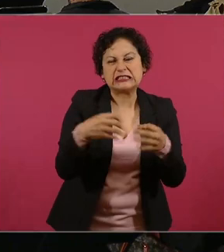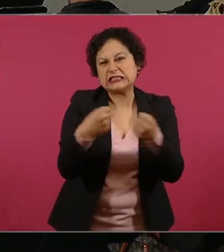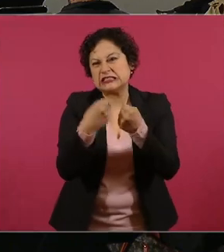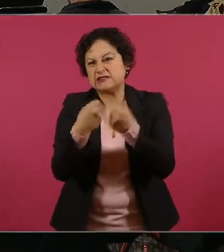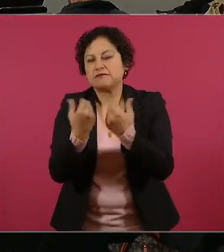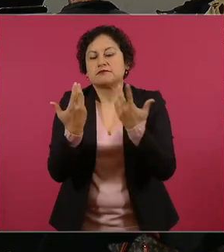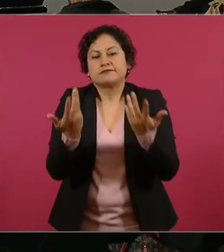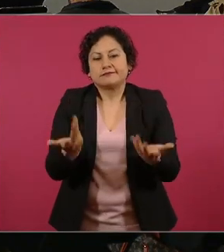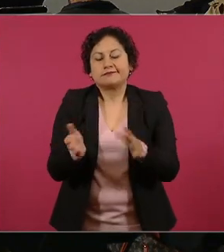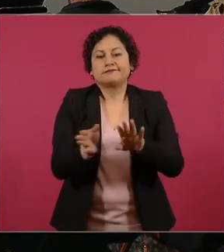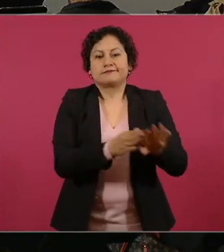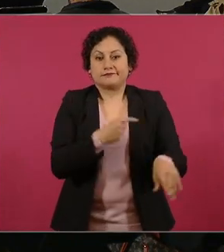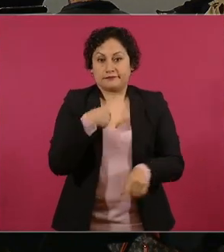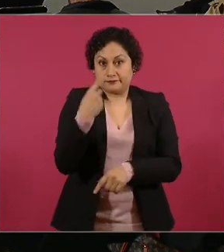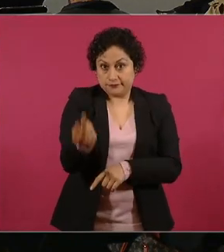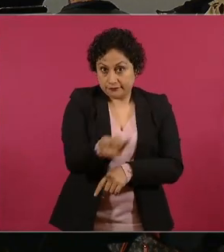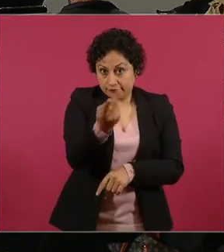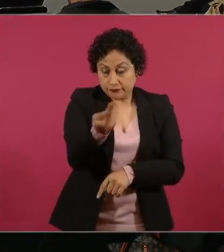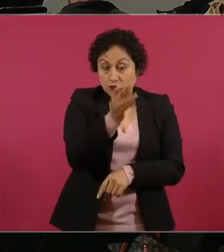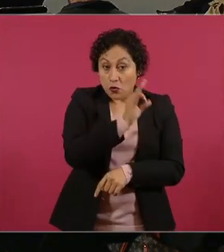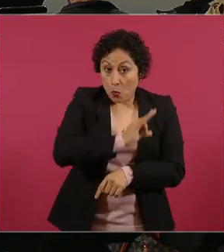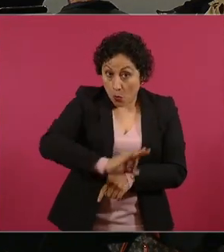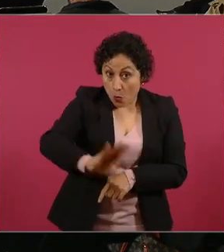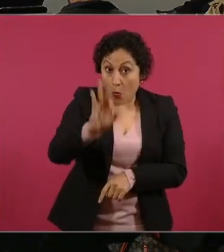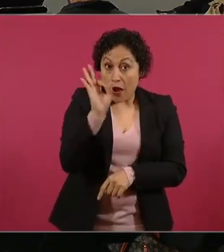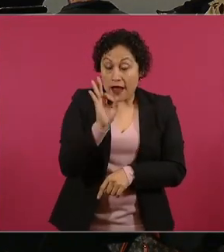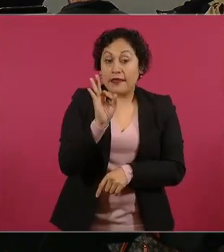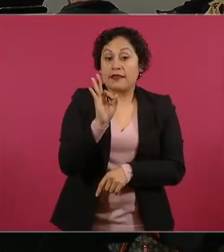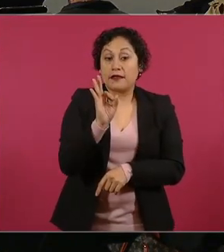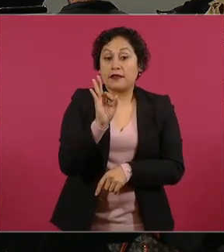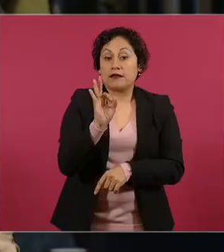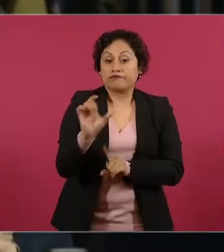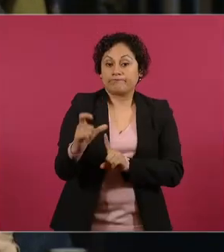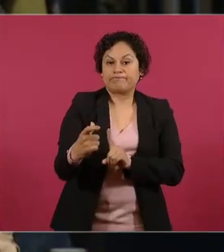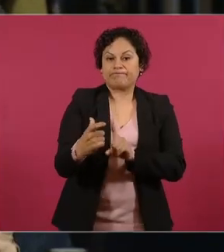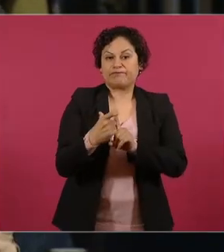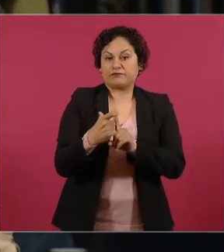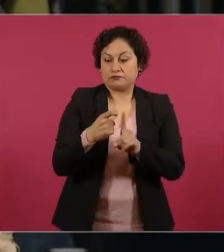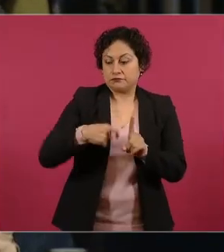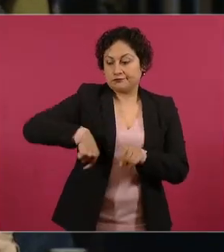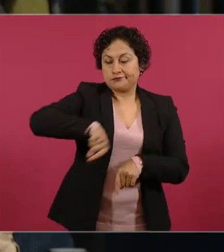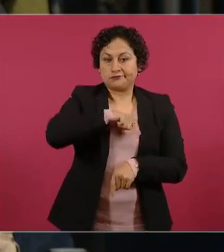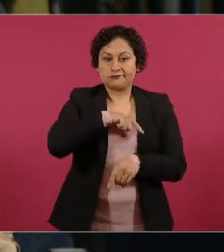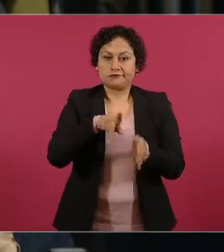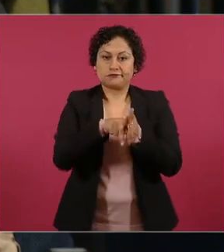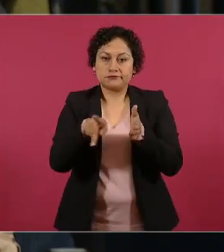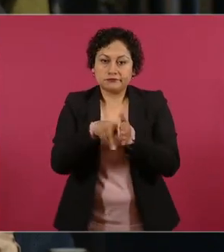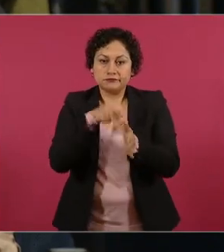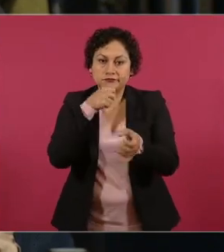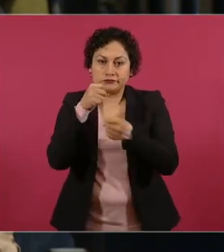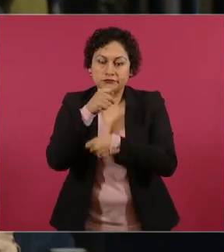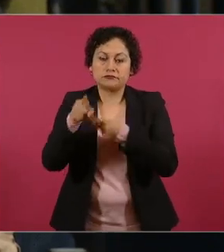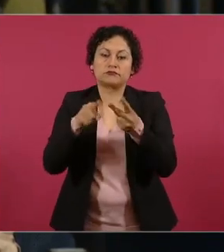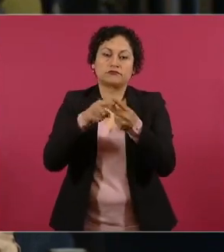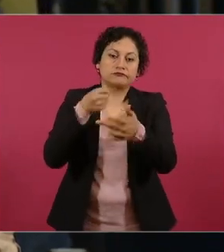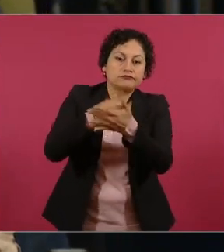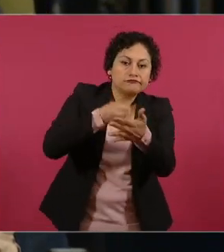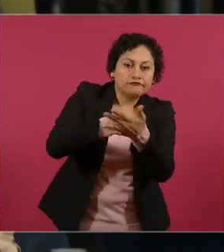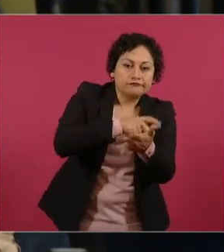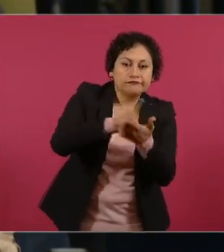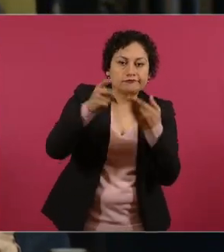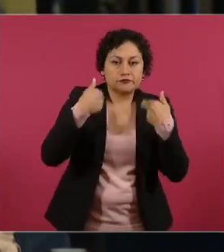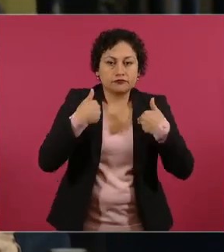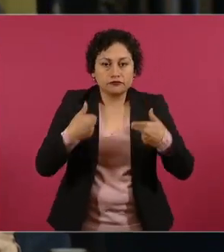el mecanismo de protección para periodistas y activistas y defensores de derechos humanos pues activara